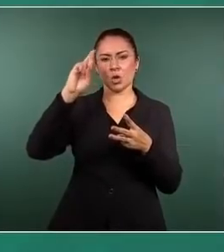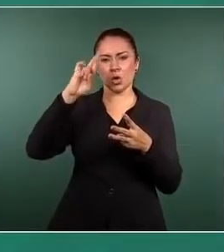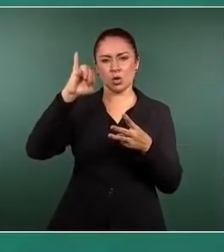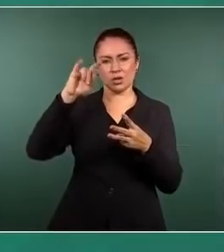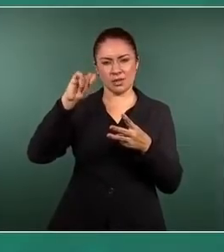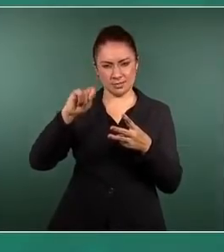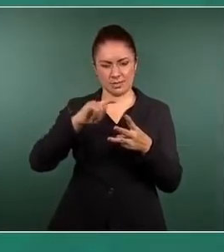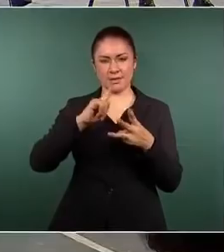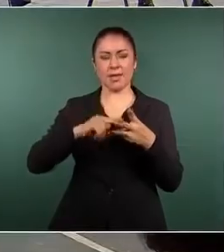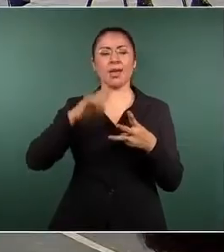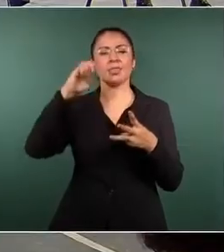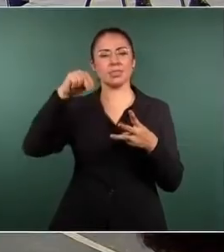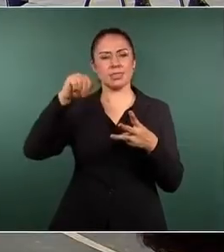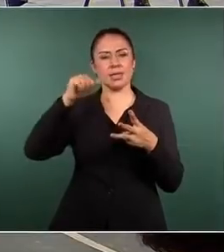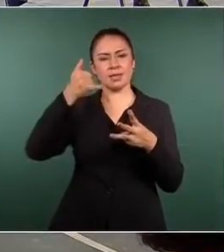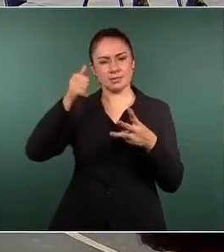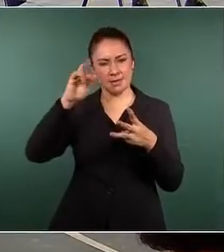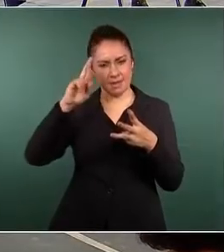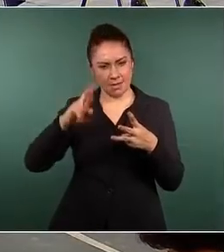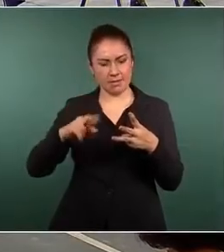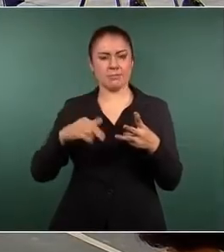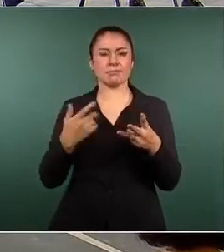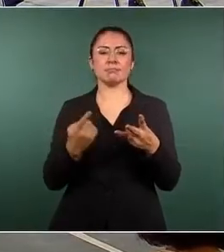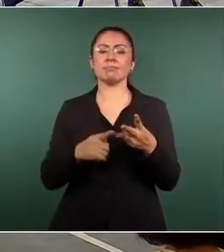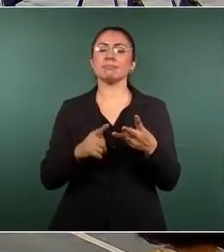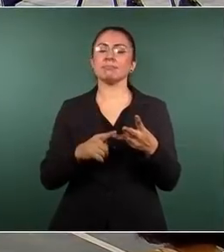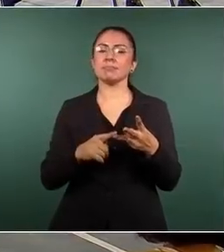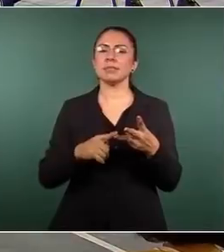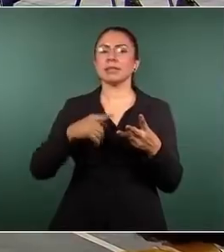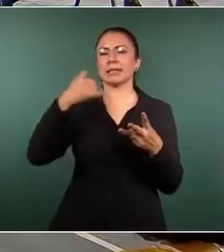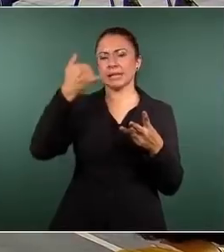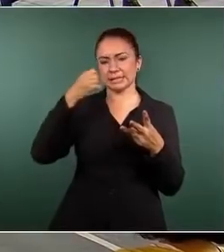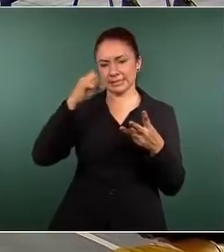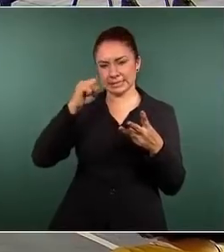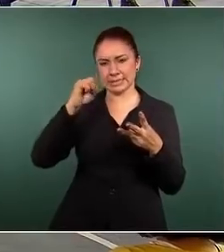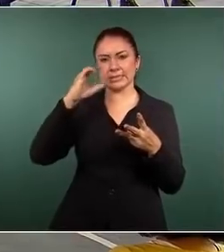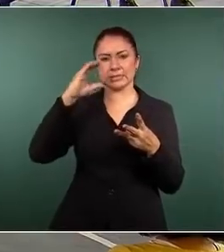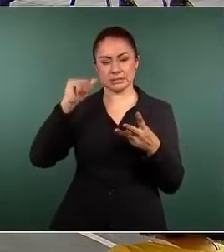el nayar y la yesca